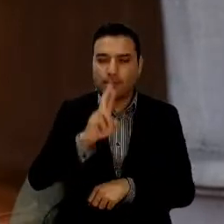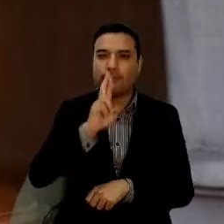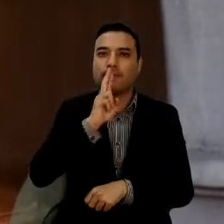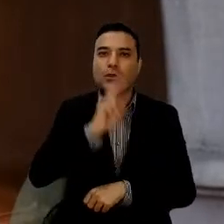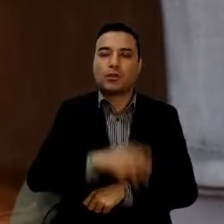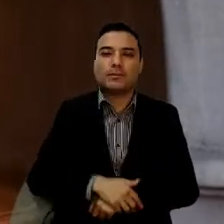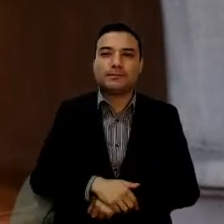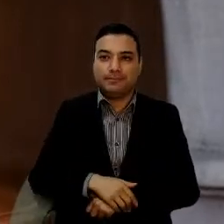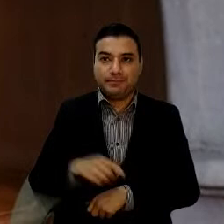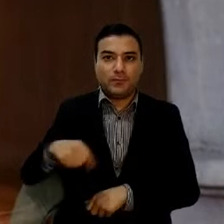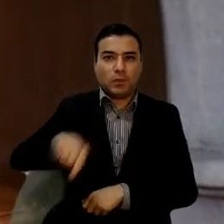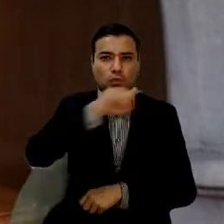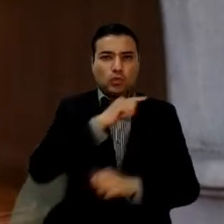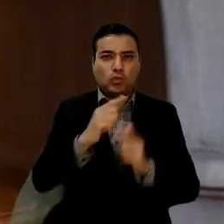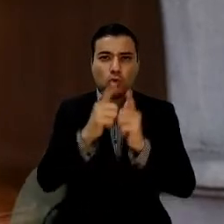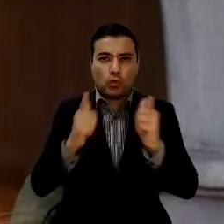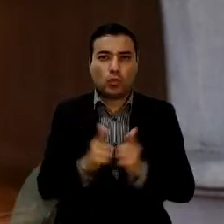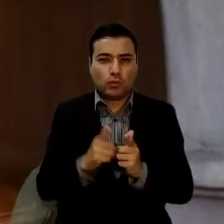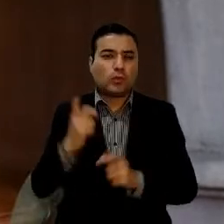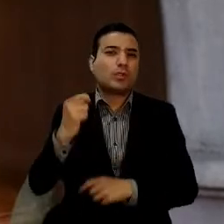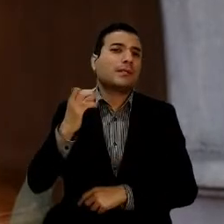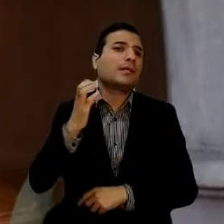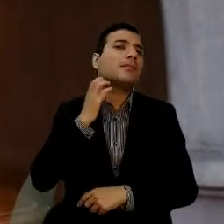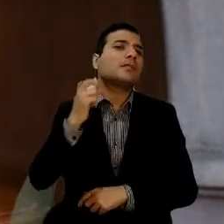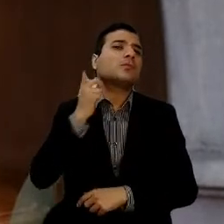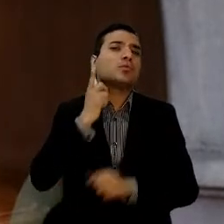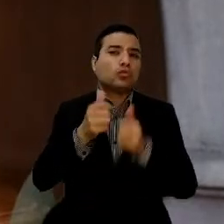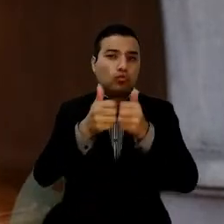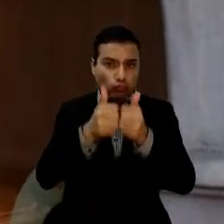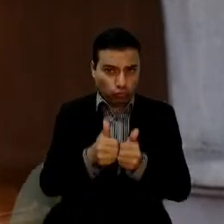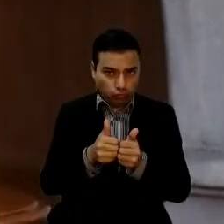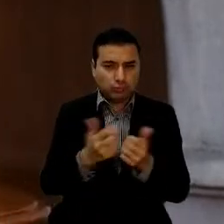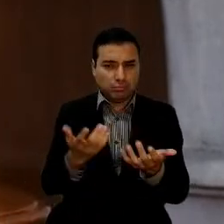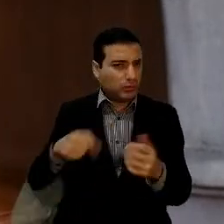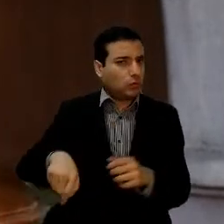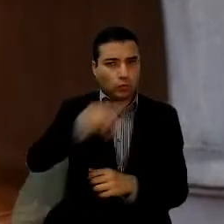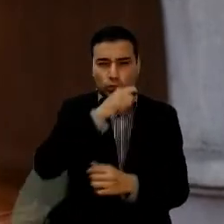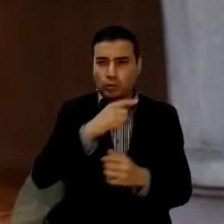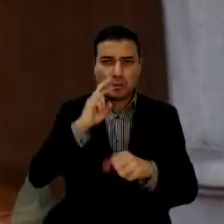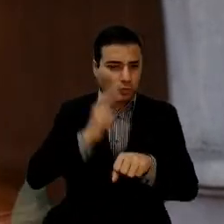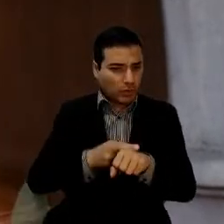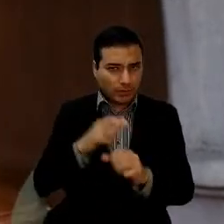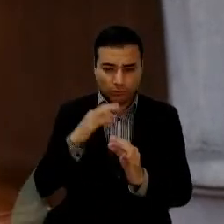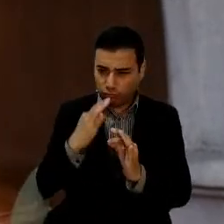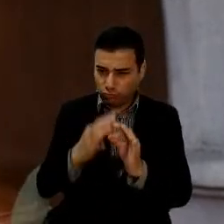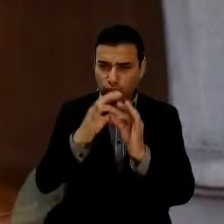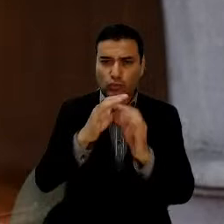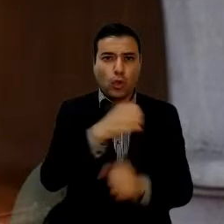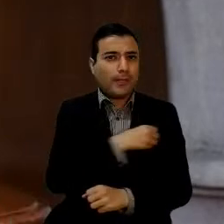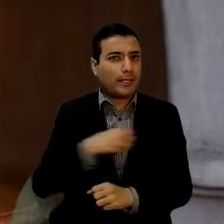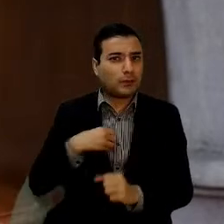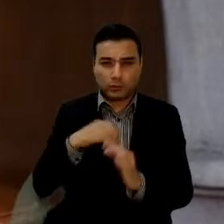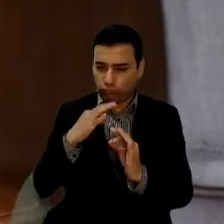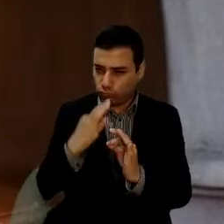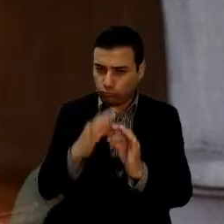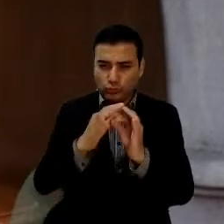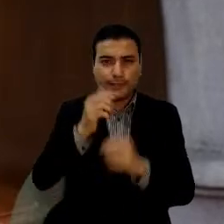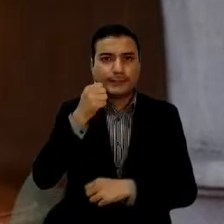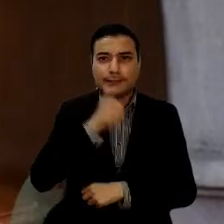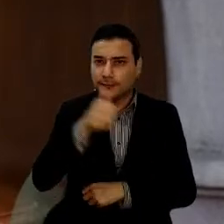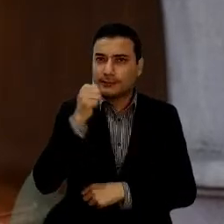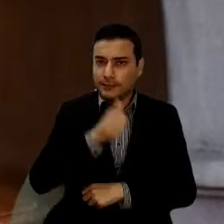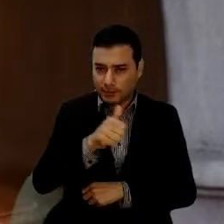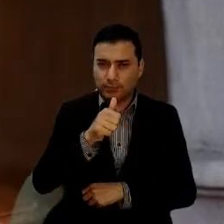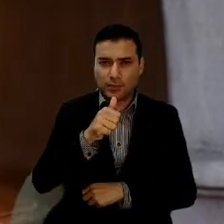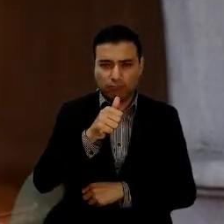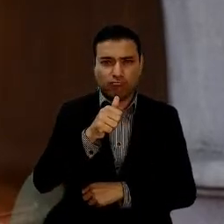de la Diputación Permanente, ejercimos nuestras facultades y cumplimos nuestras obligaciones, observando puntualmente la Constitución